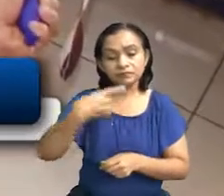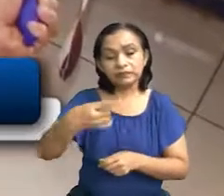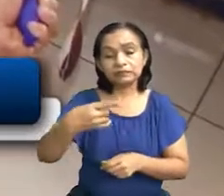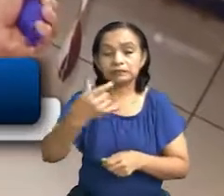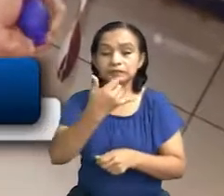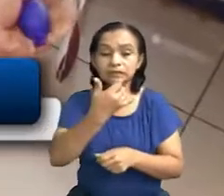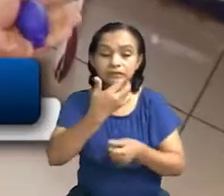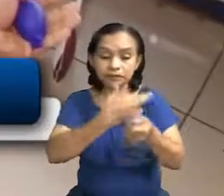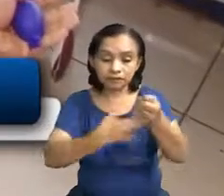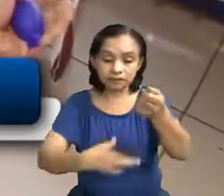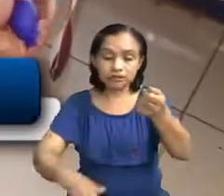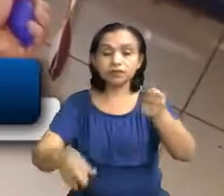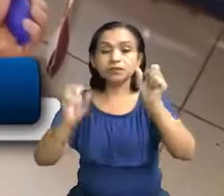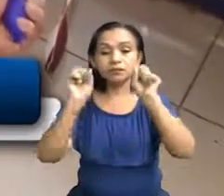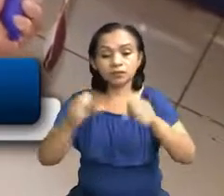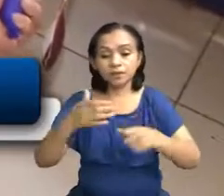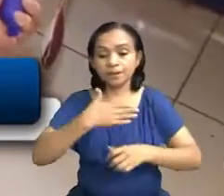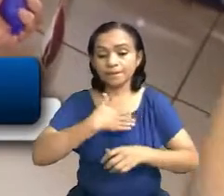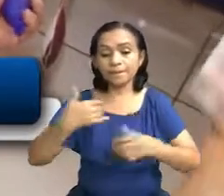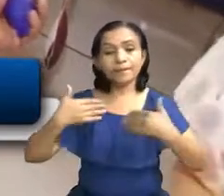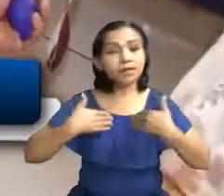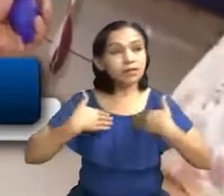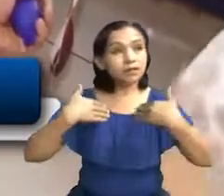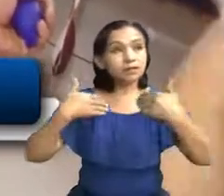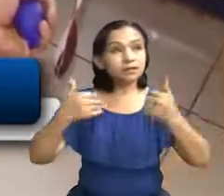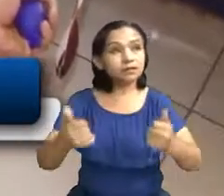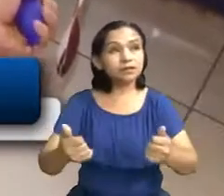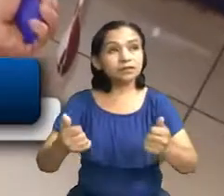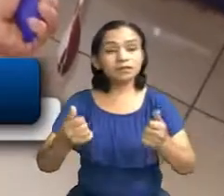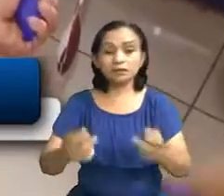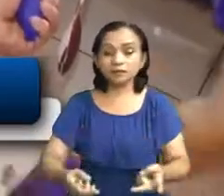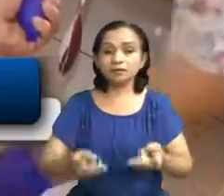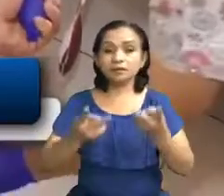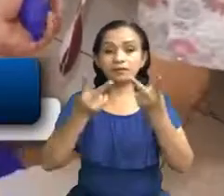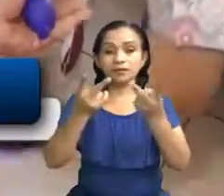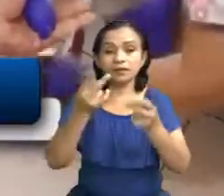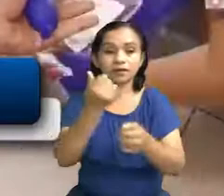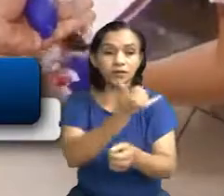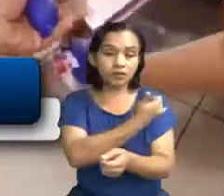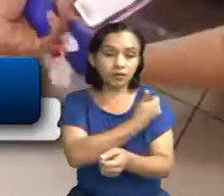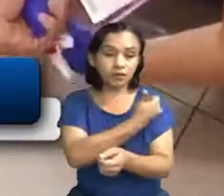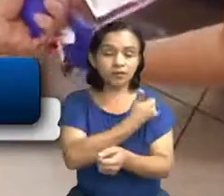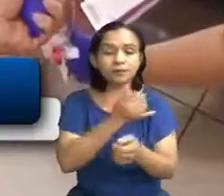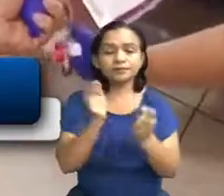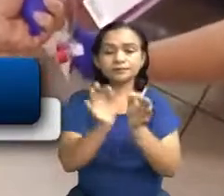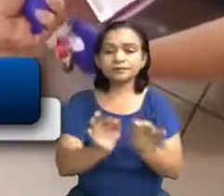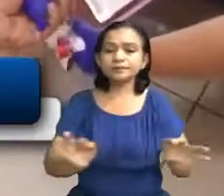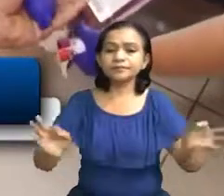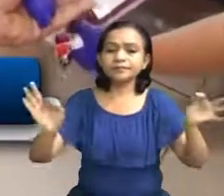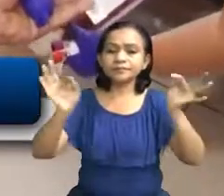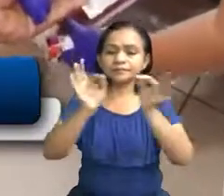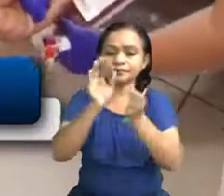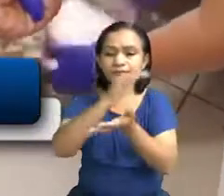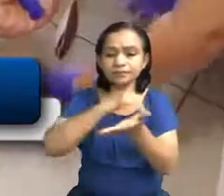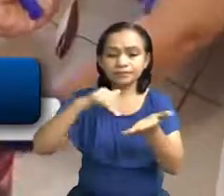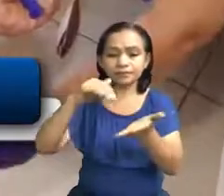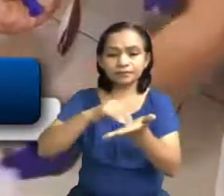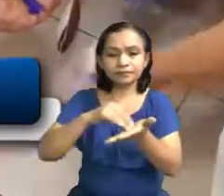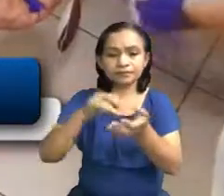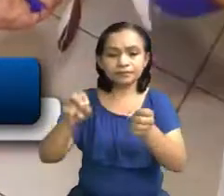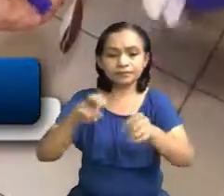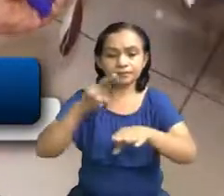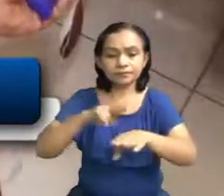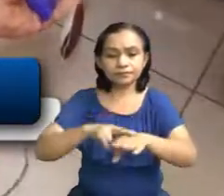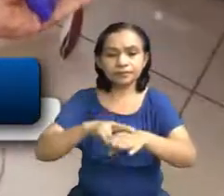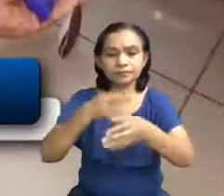para poder mejorar su salud y garantizar la vida en los hospitales. ¿Qué importancia tiene que el Centro Nacional de Sangre lleve hasta